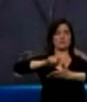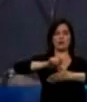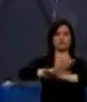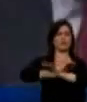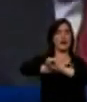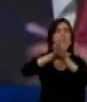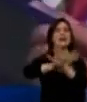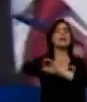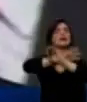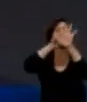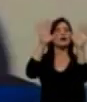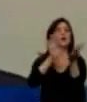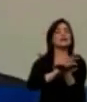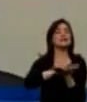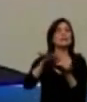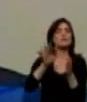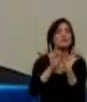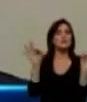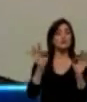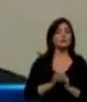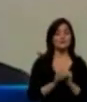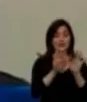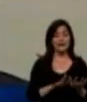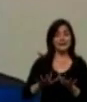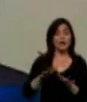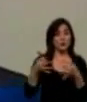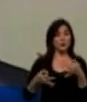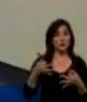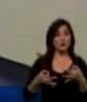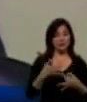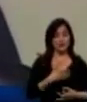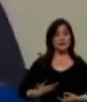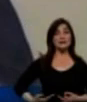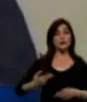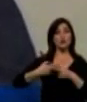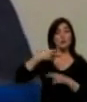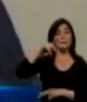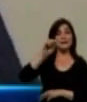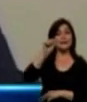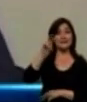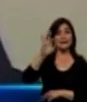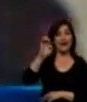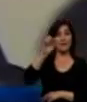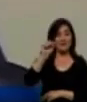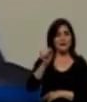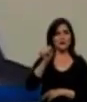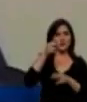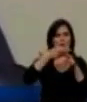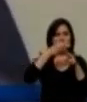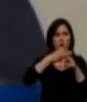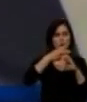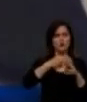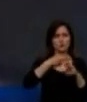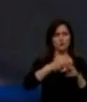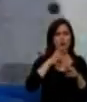también la posesión de la secretaria general jurídica de la presidencia, Joana Pesantes, quien fue la encargada de leer de uno en uno los nombres de todos